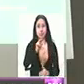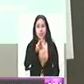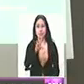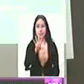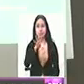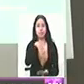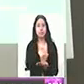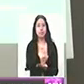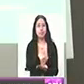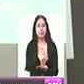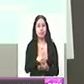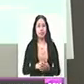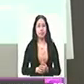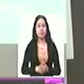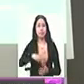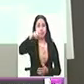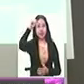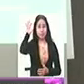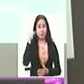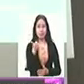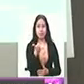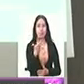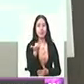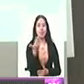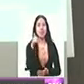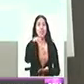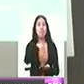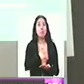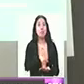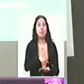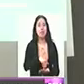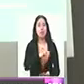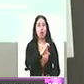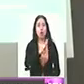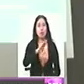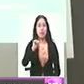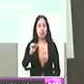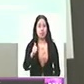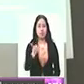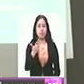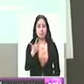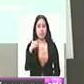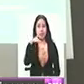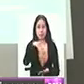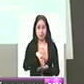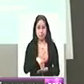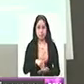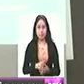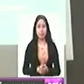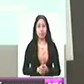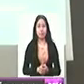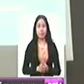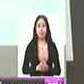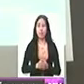34.000, Tarija con 15.000, Cochabamba con 13.000 casos. Después